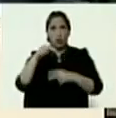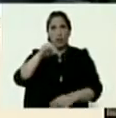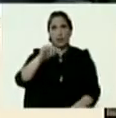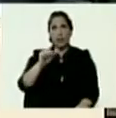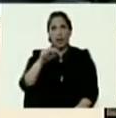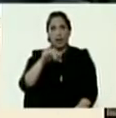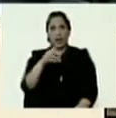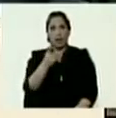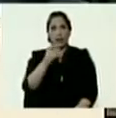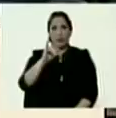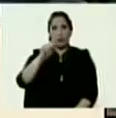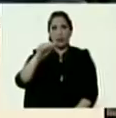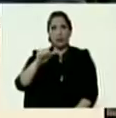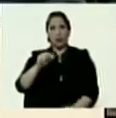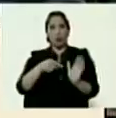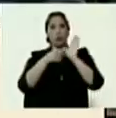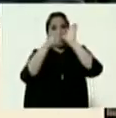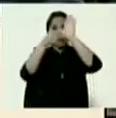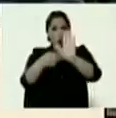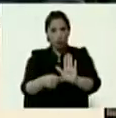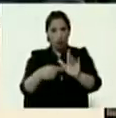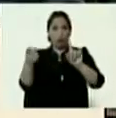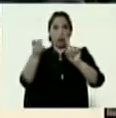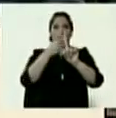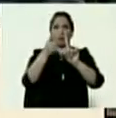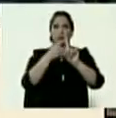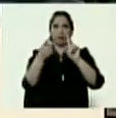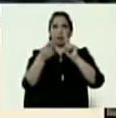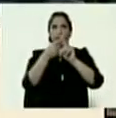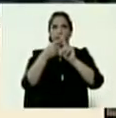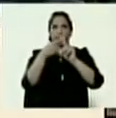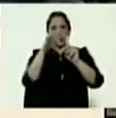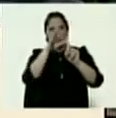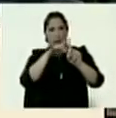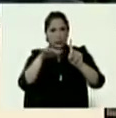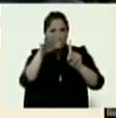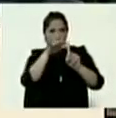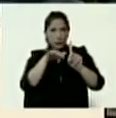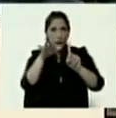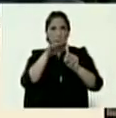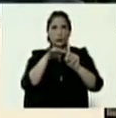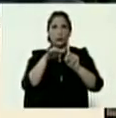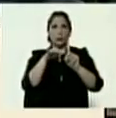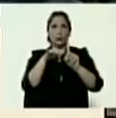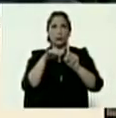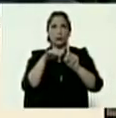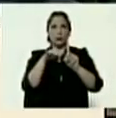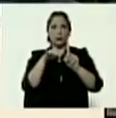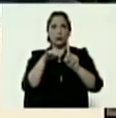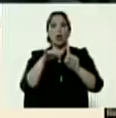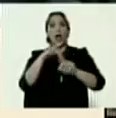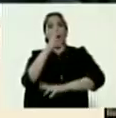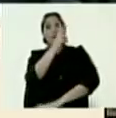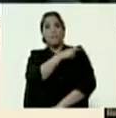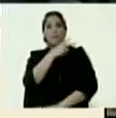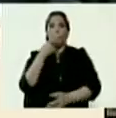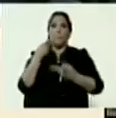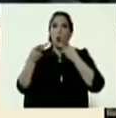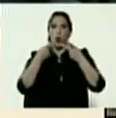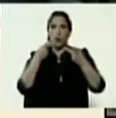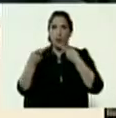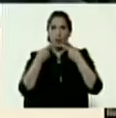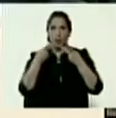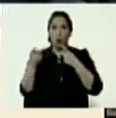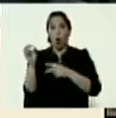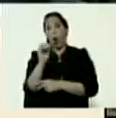Nandito. Demostrado concierto para delinquir entre el jefe político o